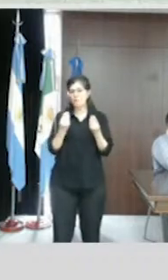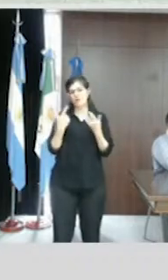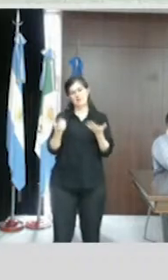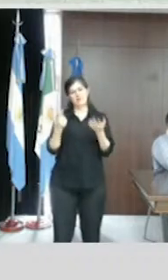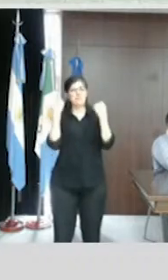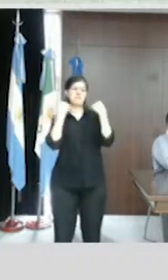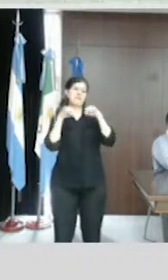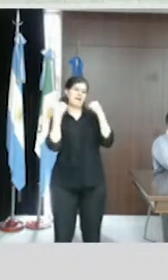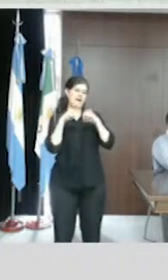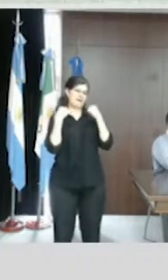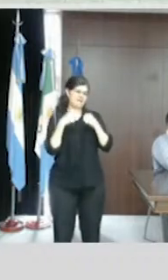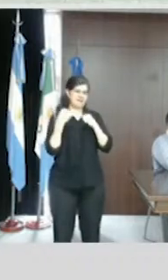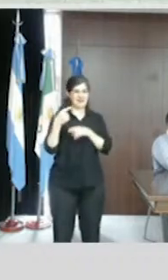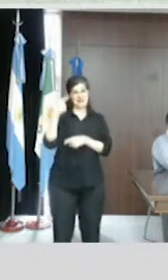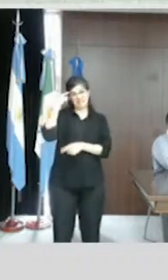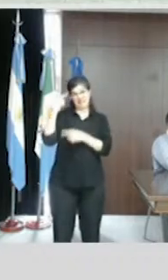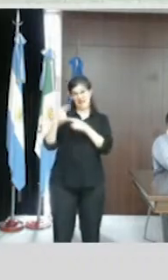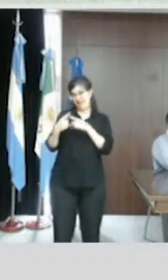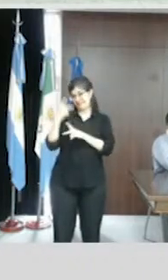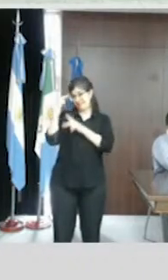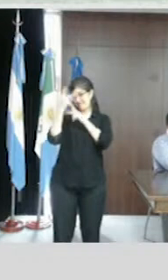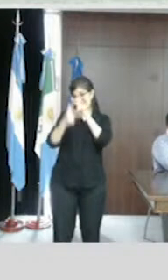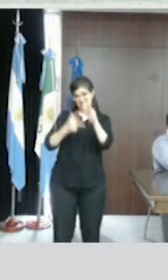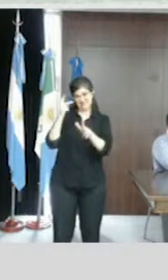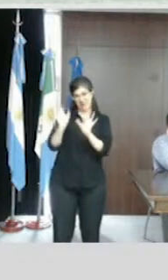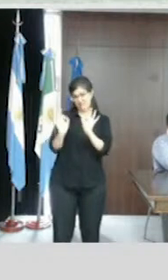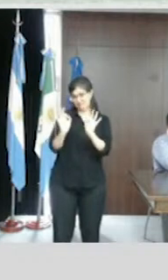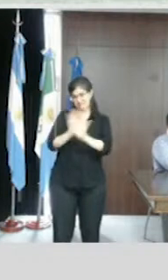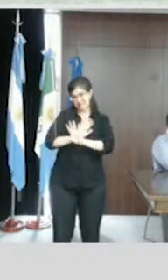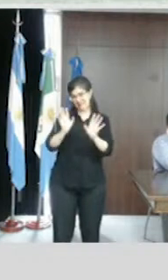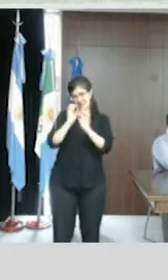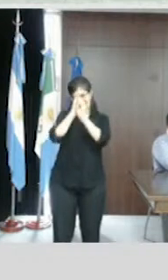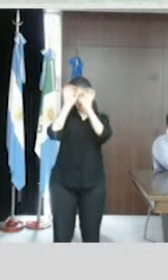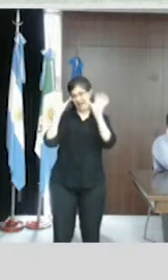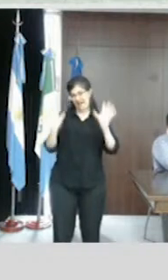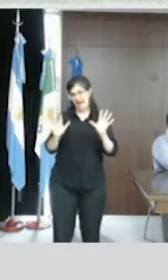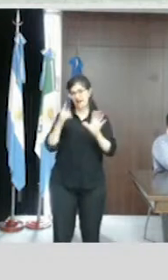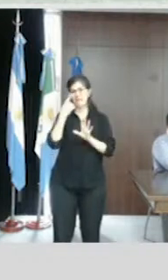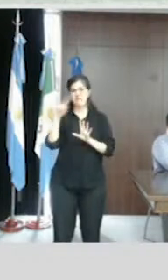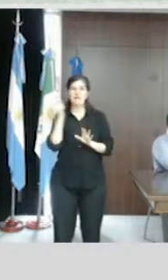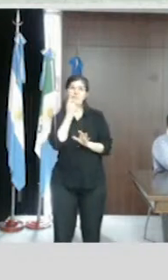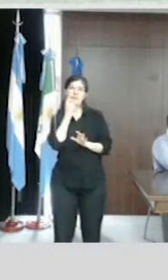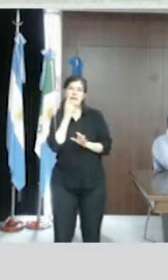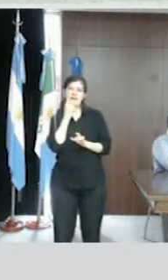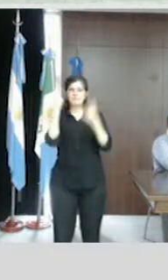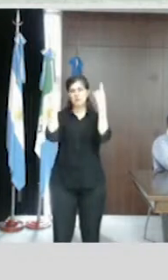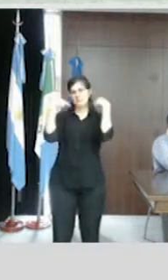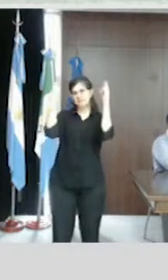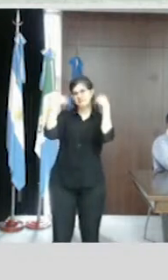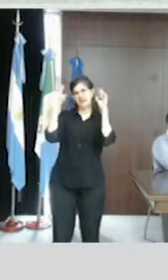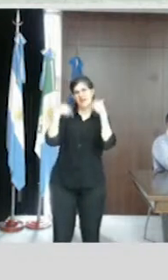habló y me parece que quedó más que claro, pero sí es importante los paseos al aire libre, las